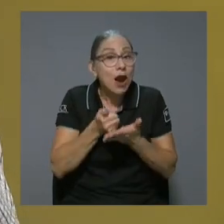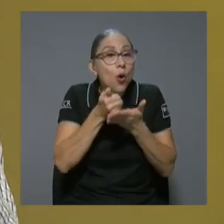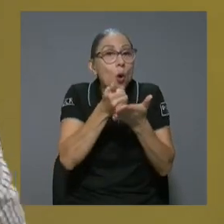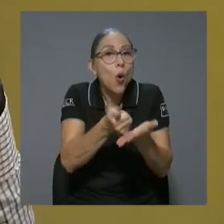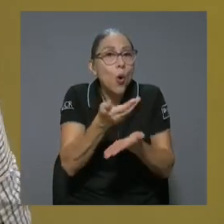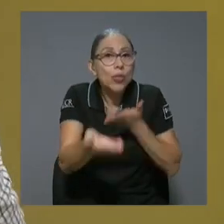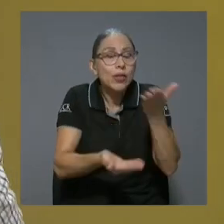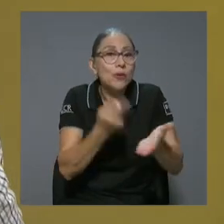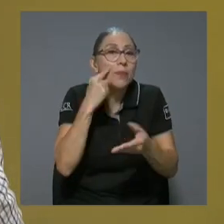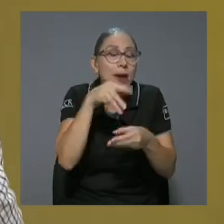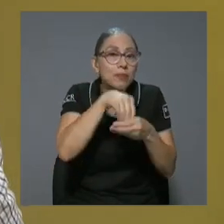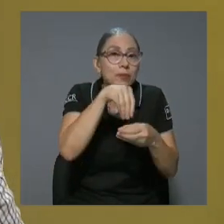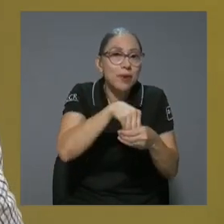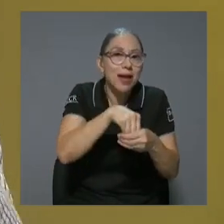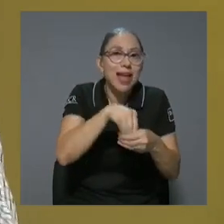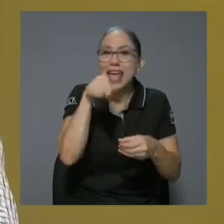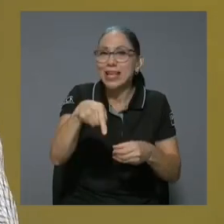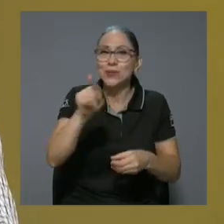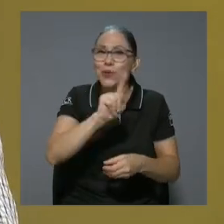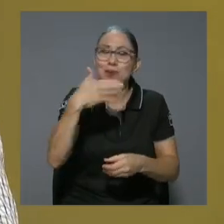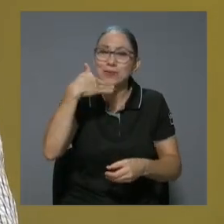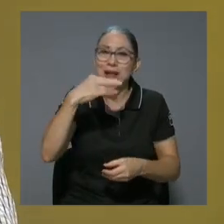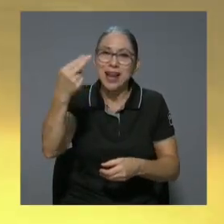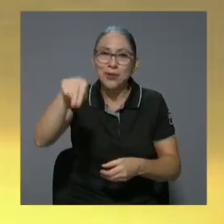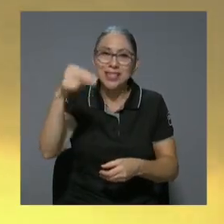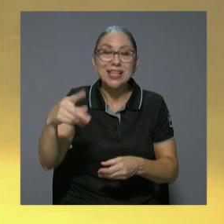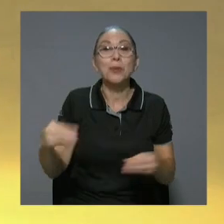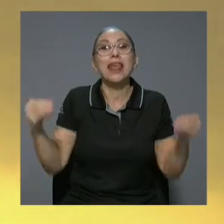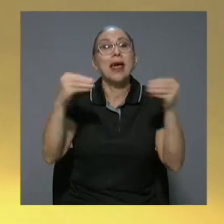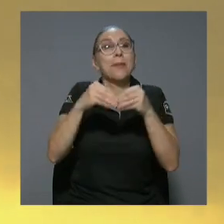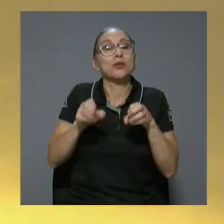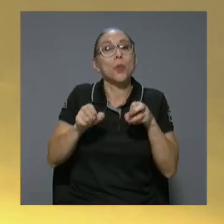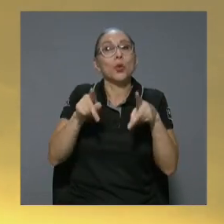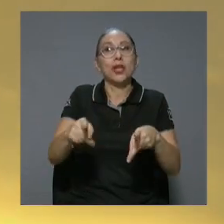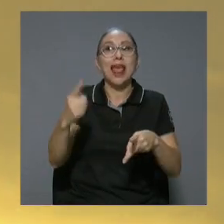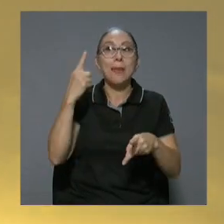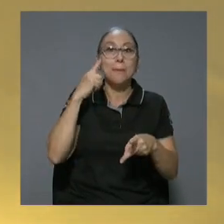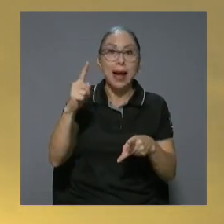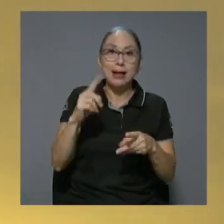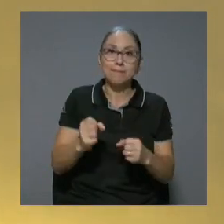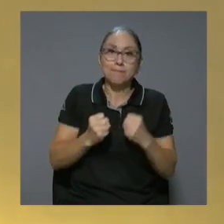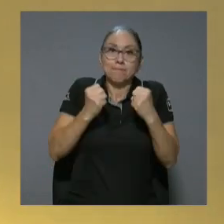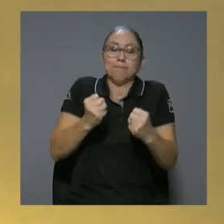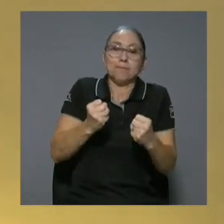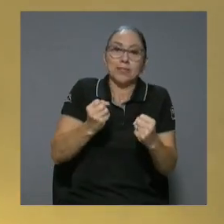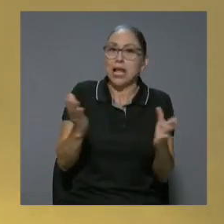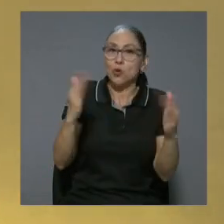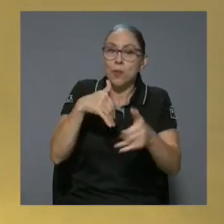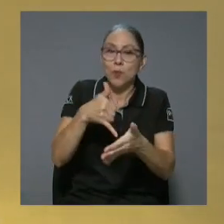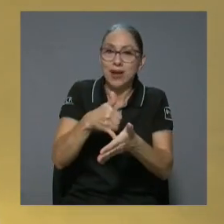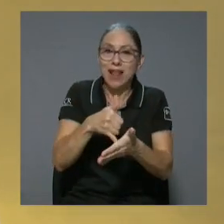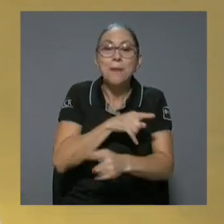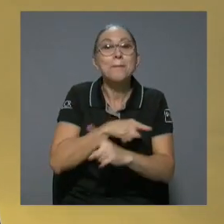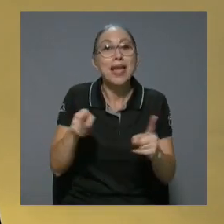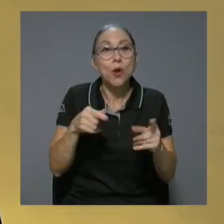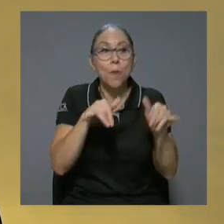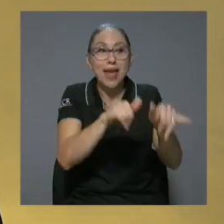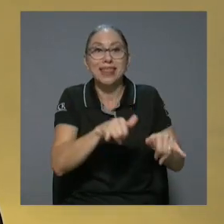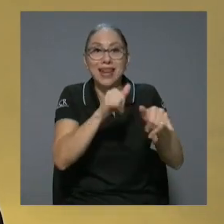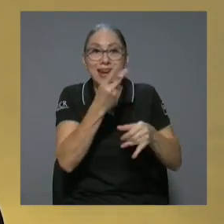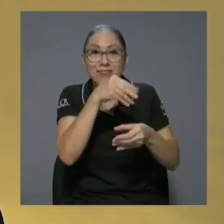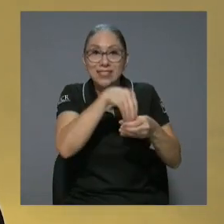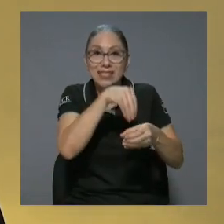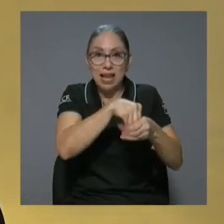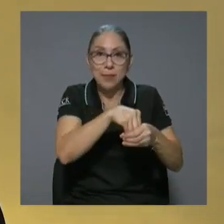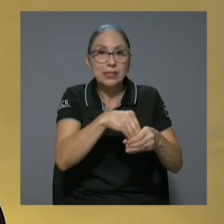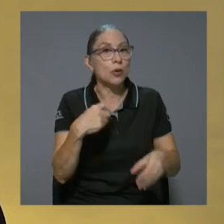que te da un poco más de espacio y reduce la vulnerabilidad de la economía, solo hay que tomar en cuenta que mantener reservas cuesta dinero, ¿verdad?